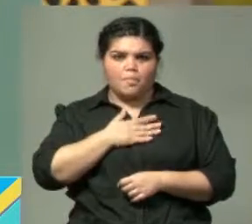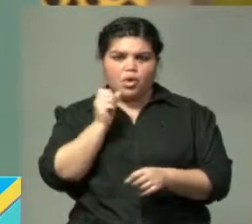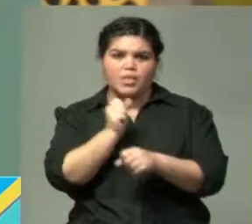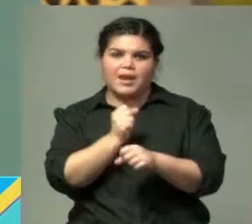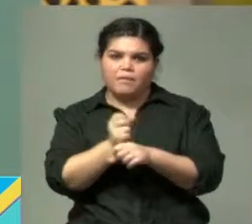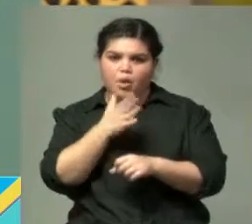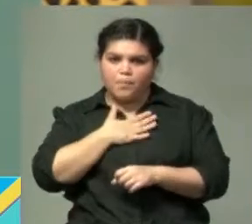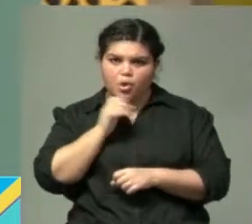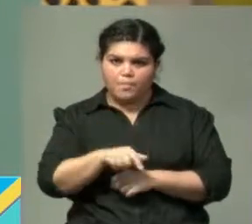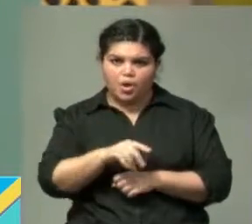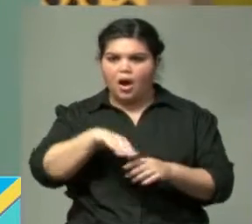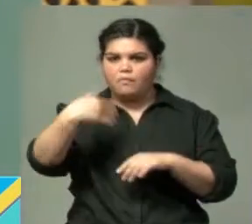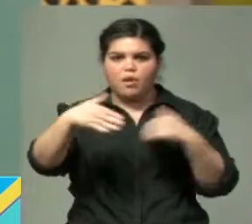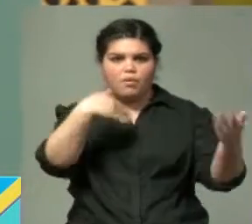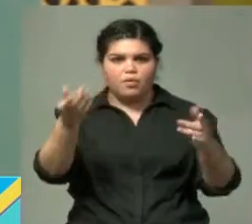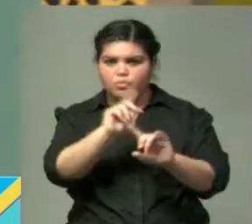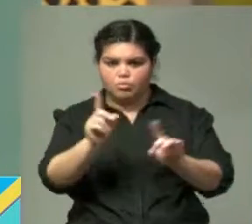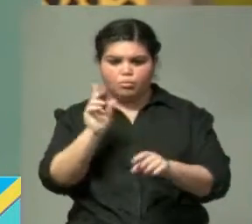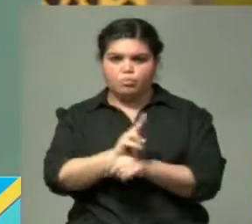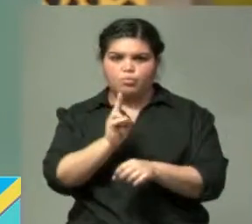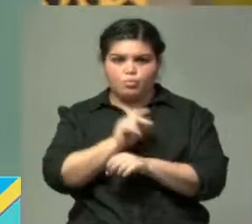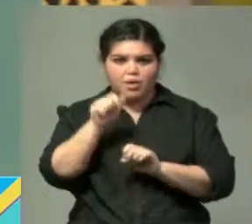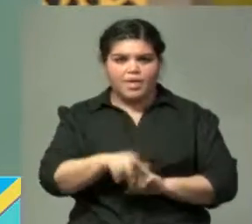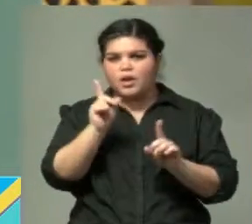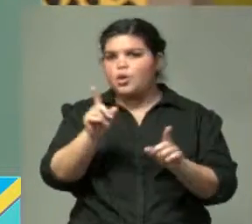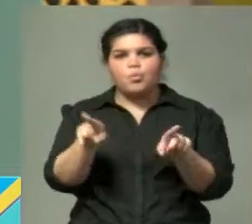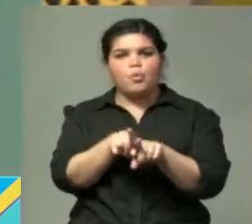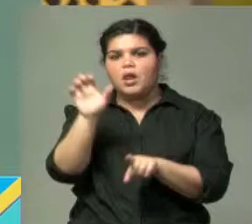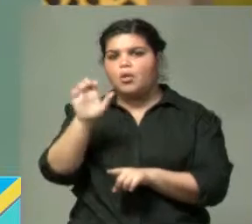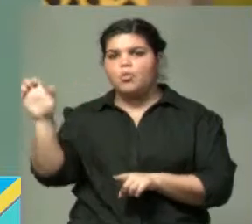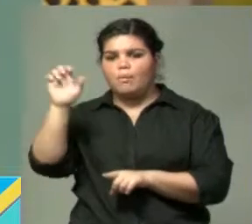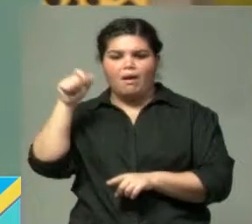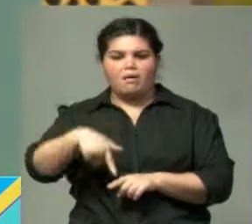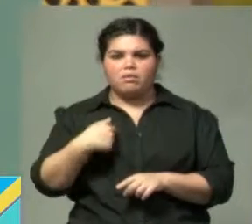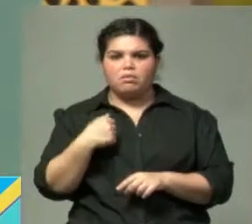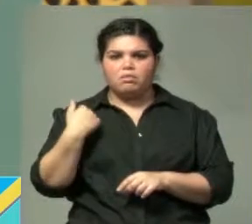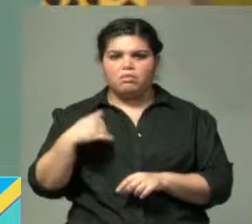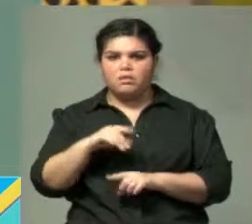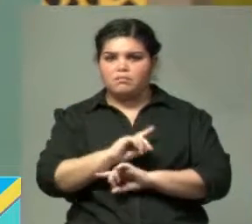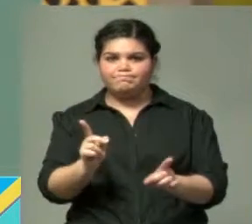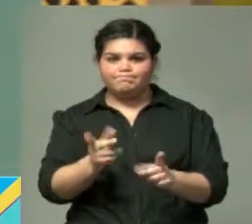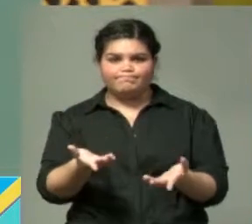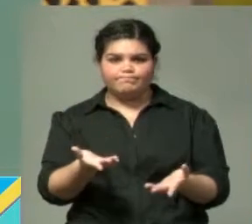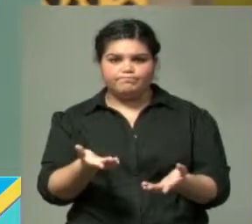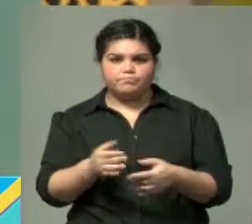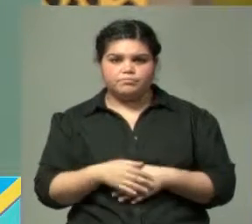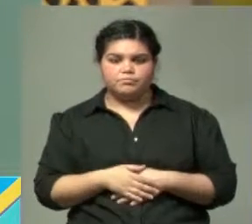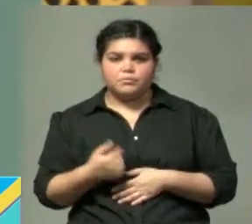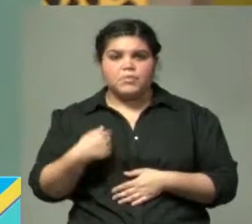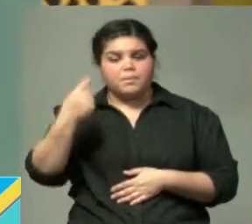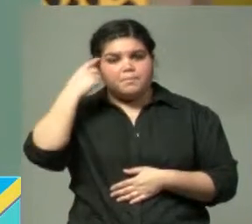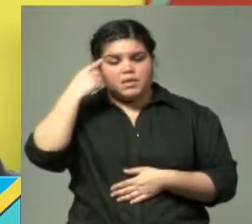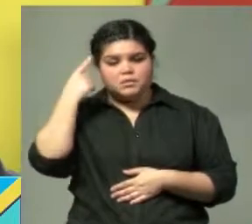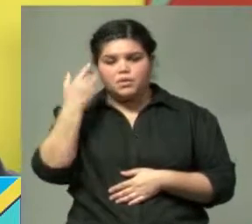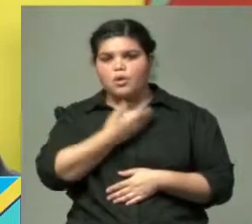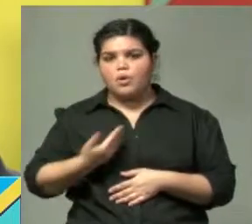pasando ahora. Lo mismo pasa en Europa y en la Argentina no. Entonces, yo creo que el Estado tiene